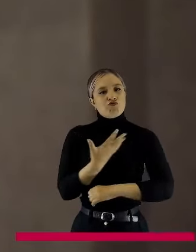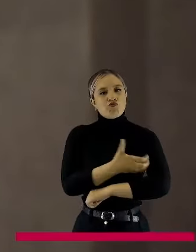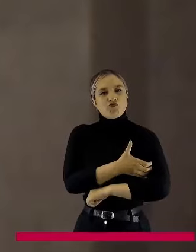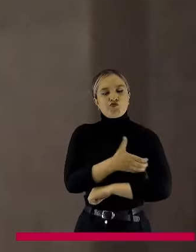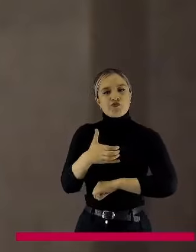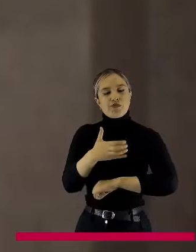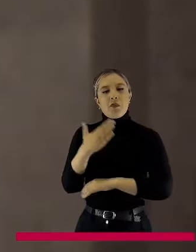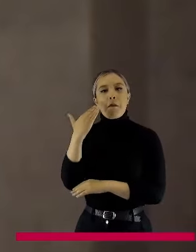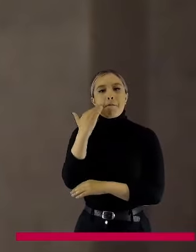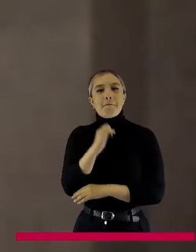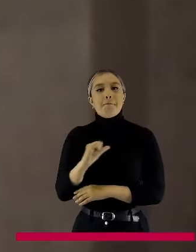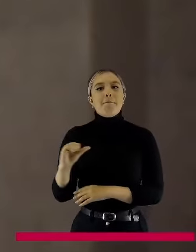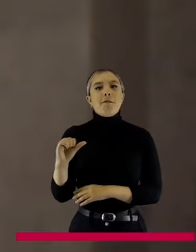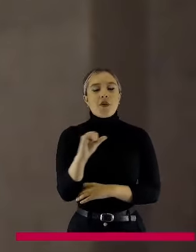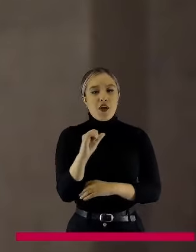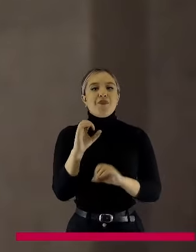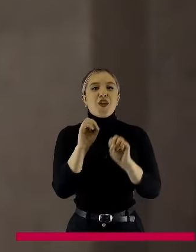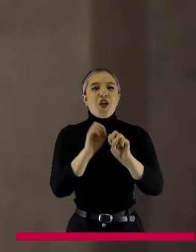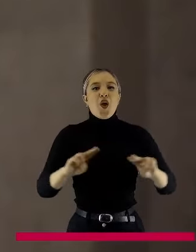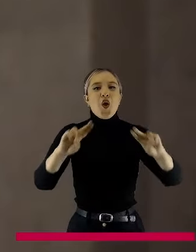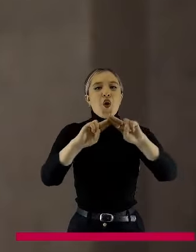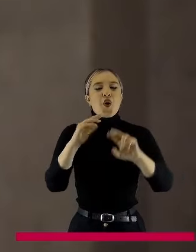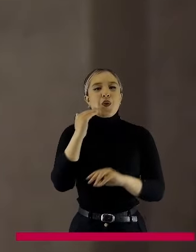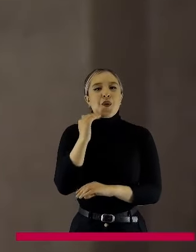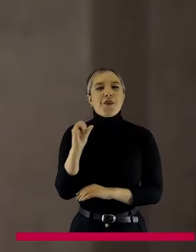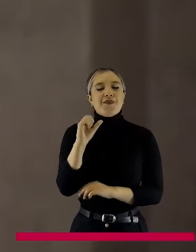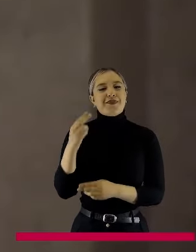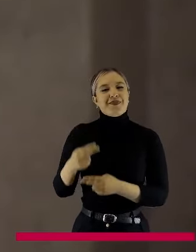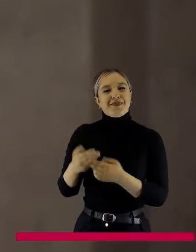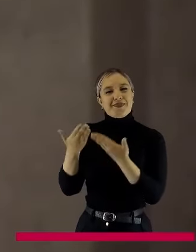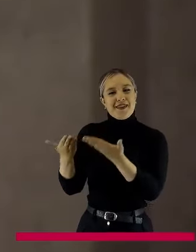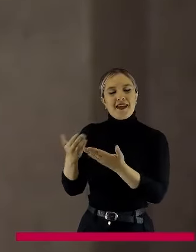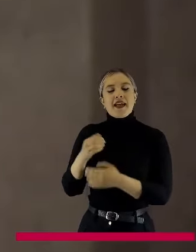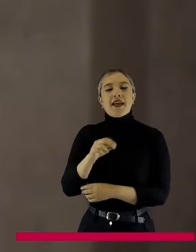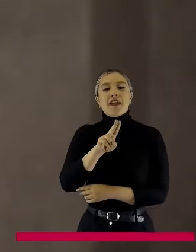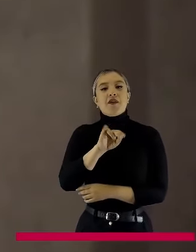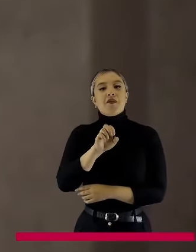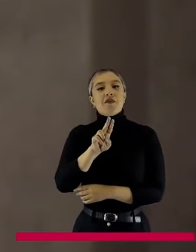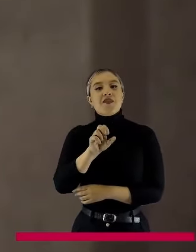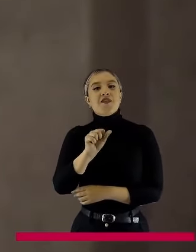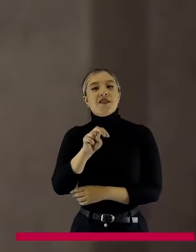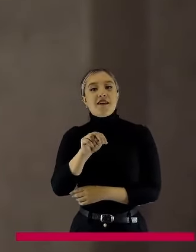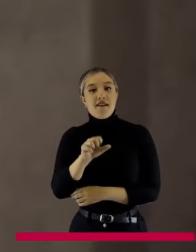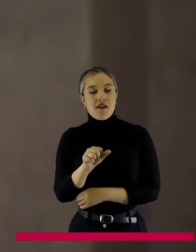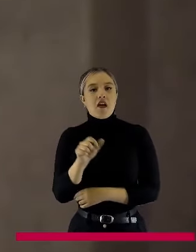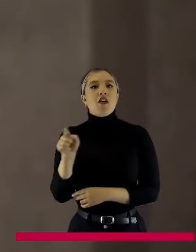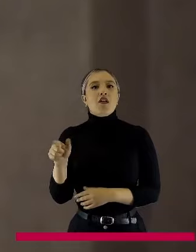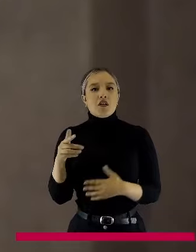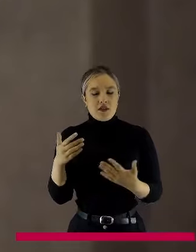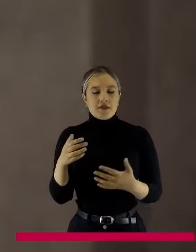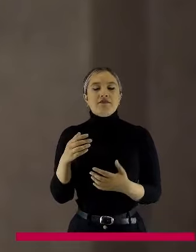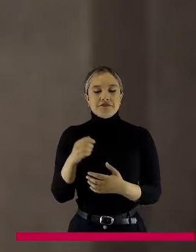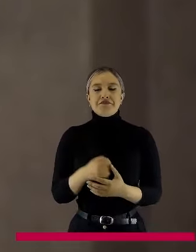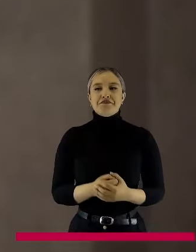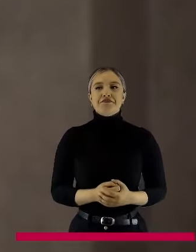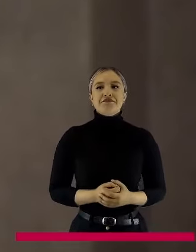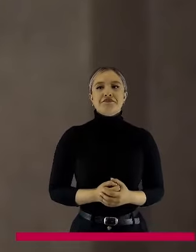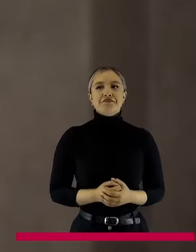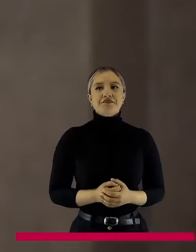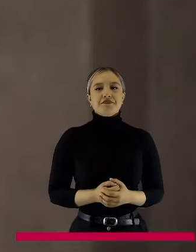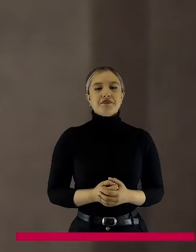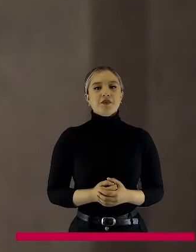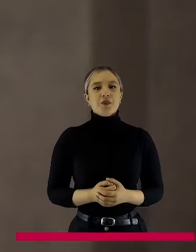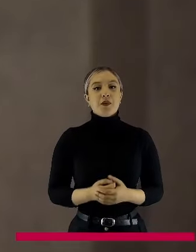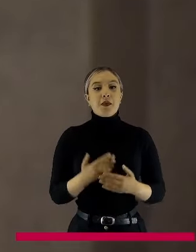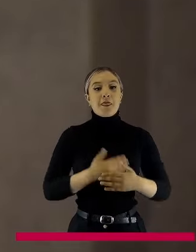Empoderamiento de las Mujeres, ONU Mujer, Viviana Aido Almagro, a